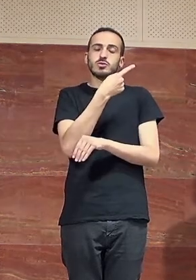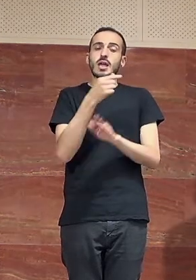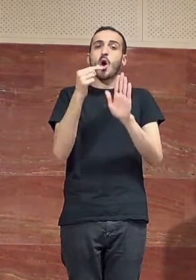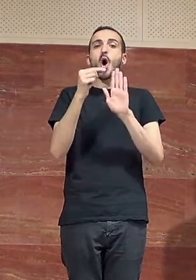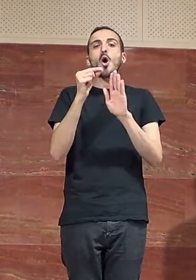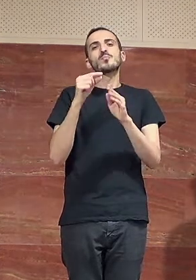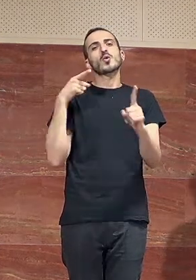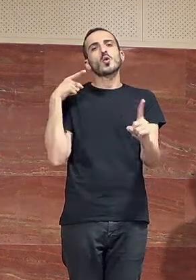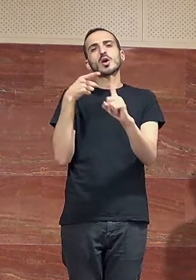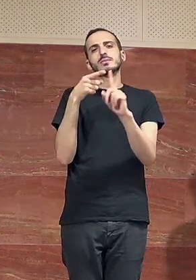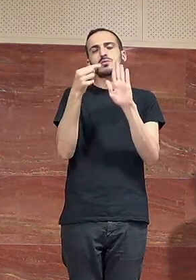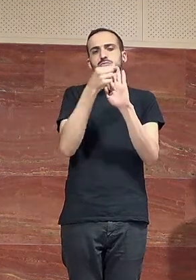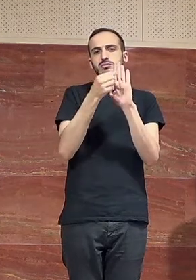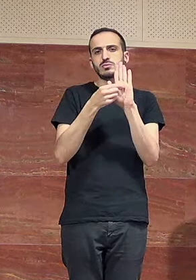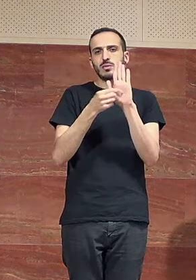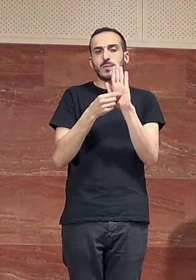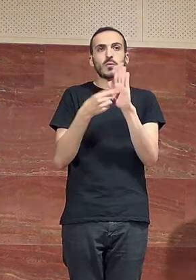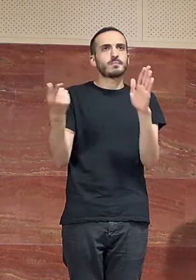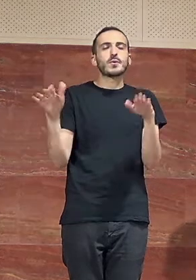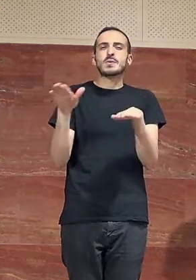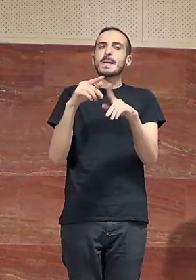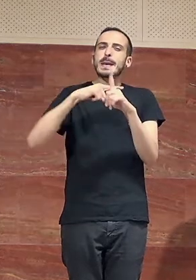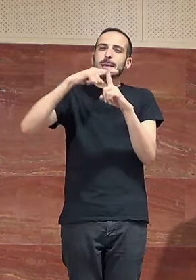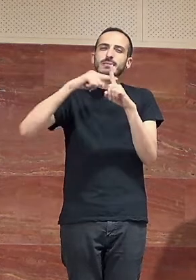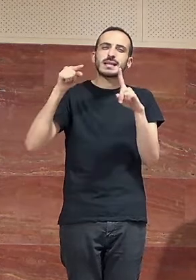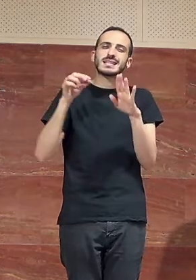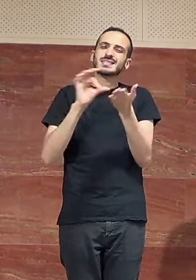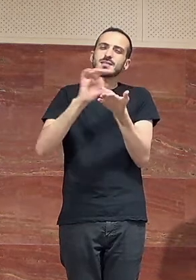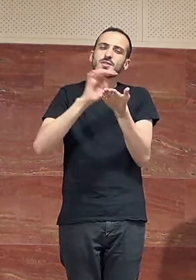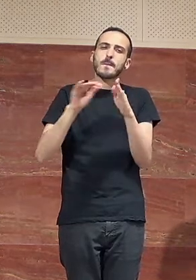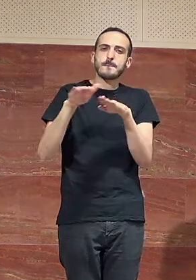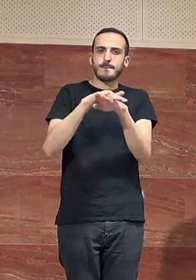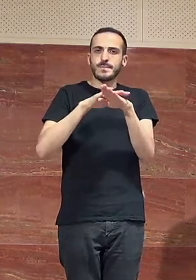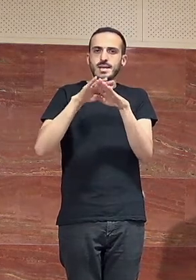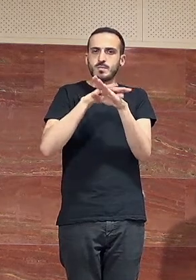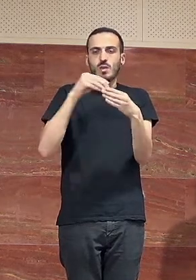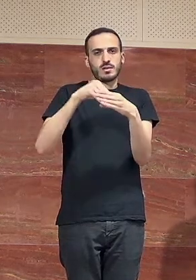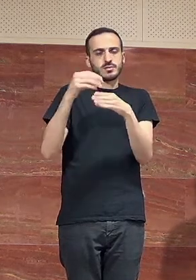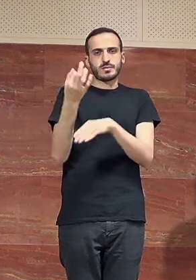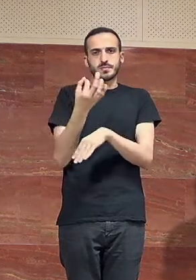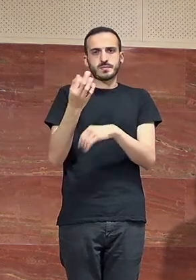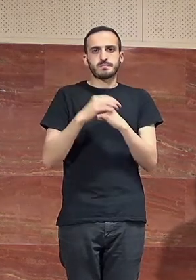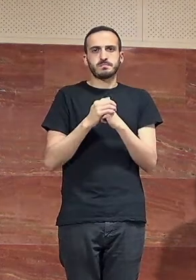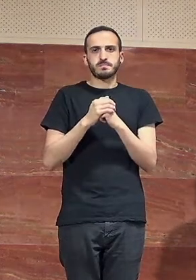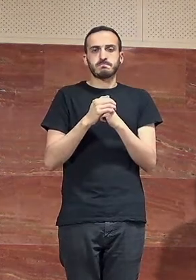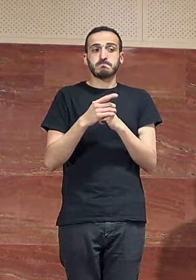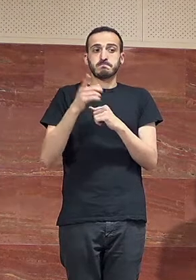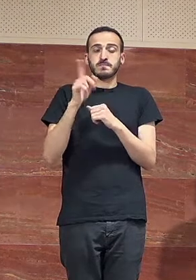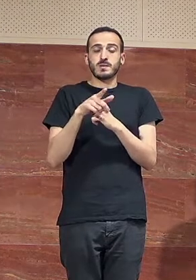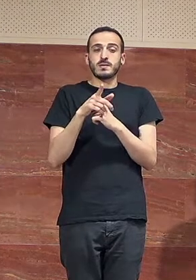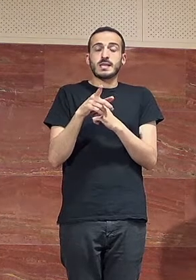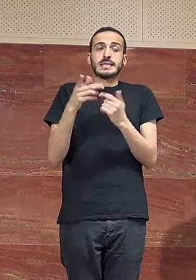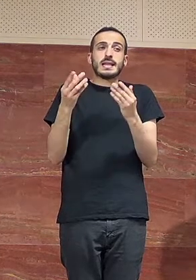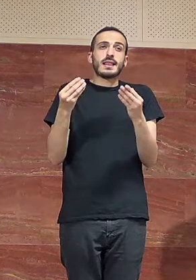objetivos: que hubiese unos niveles de servicio mínimos dentro de esas vías del centro, que en paralelo a todas estas